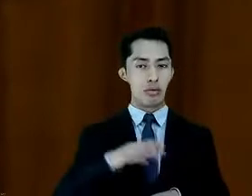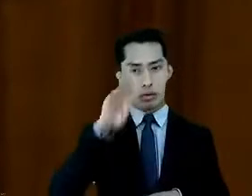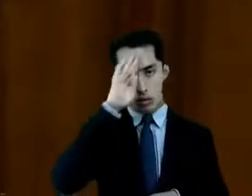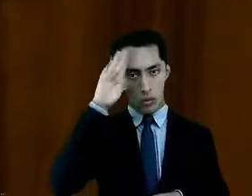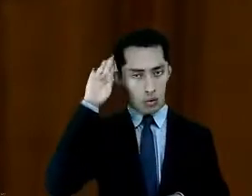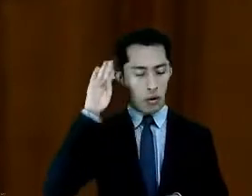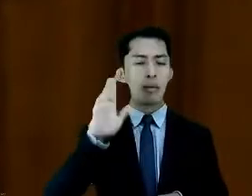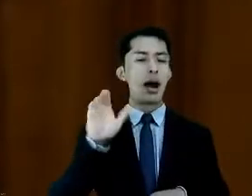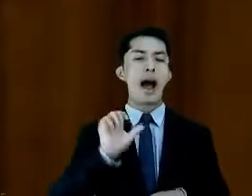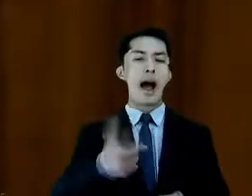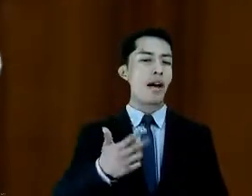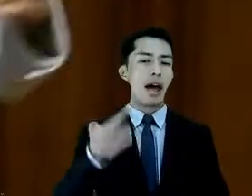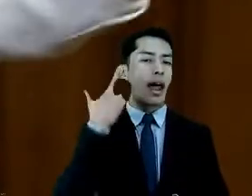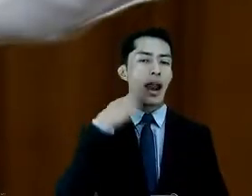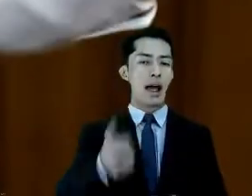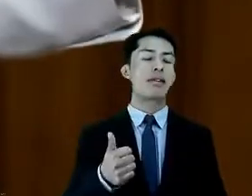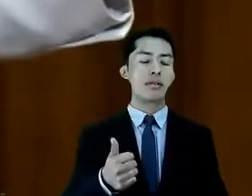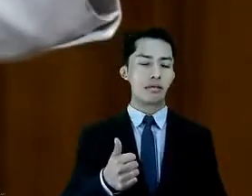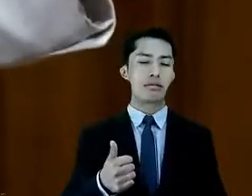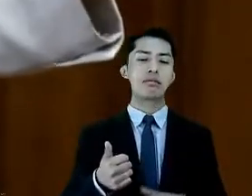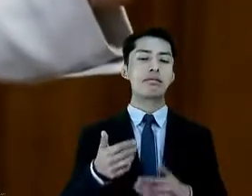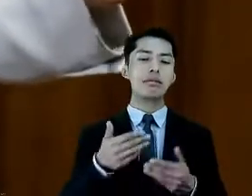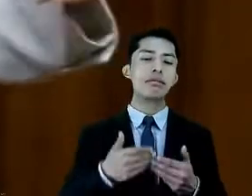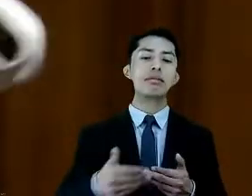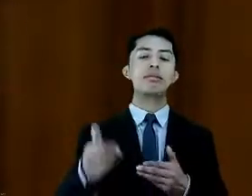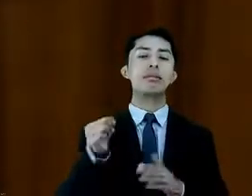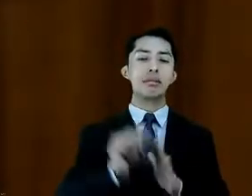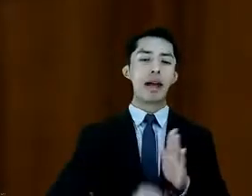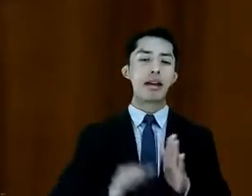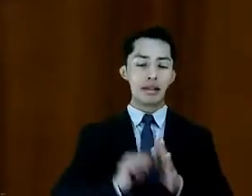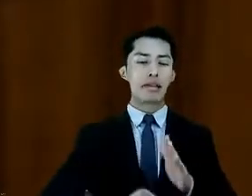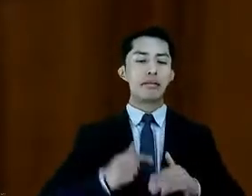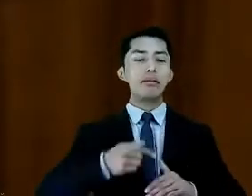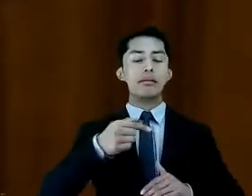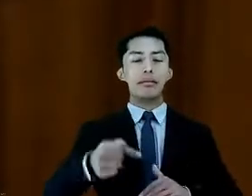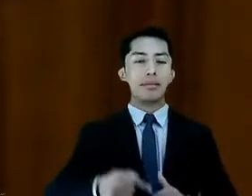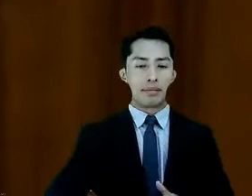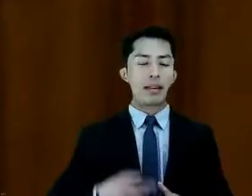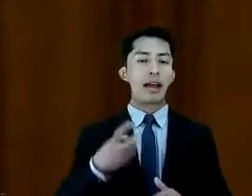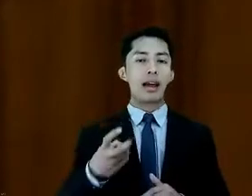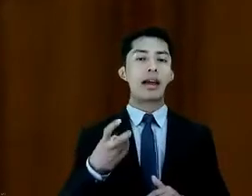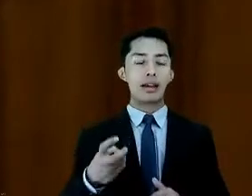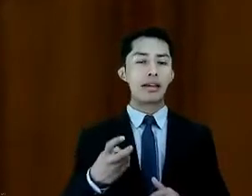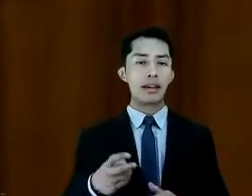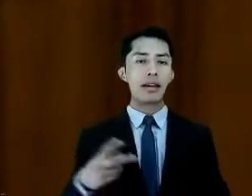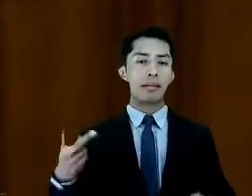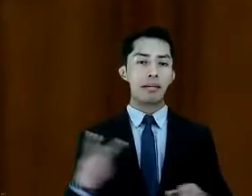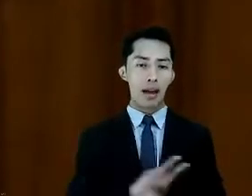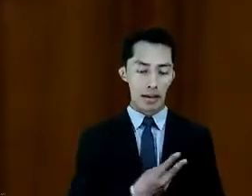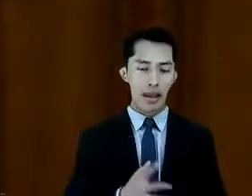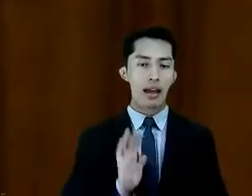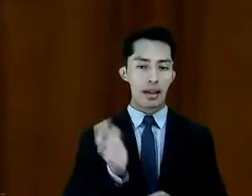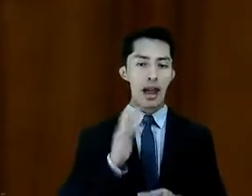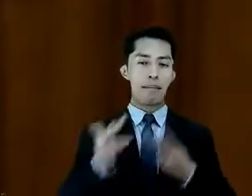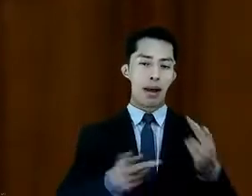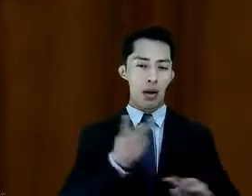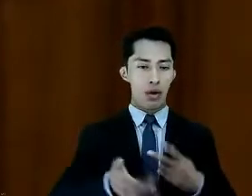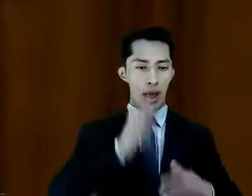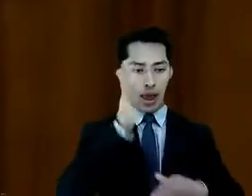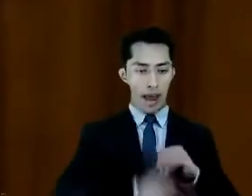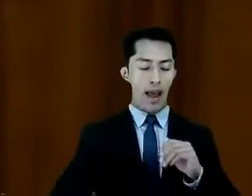algún motivo durante todos los meses anteriores, justamente al levantamiento de esta encuesta que